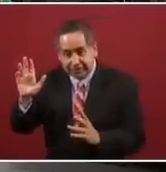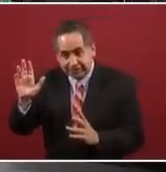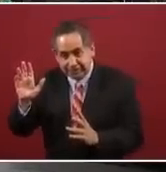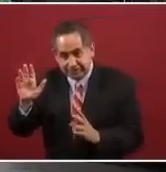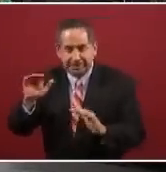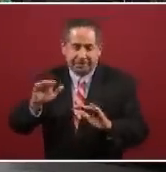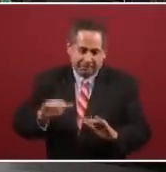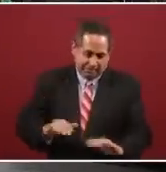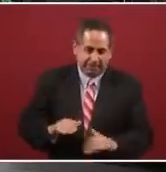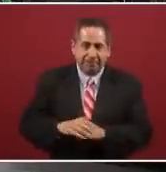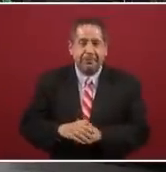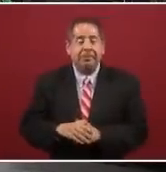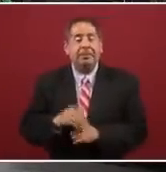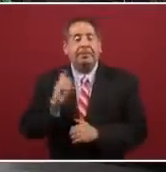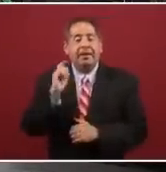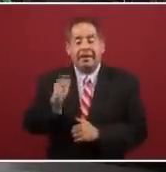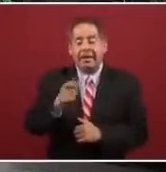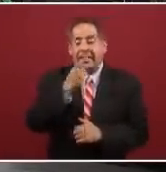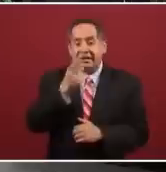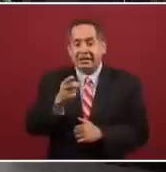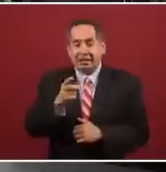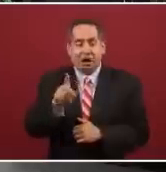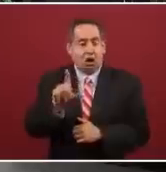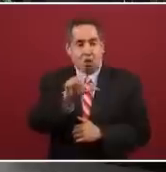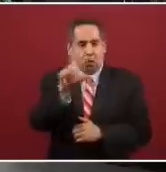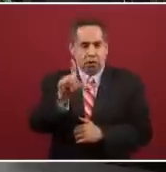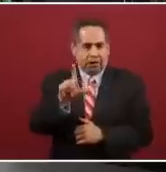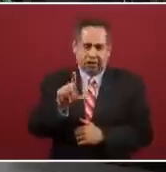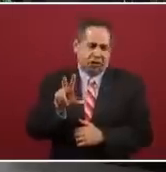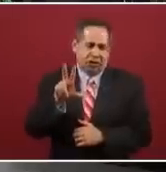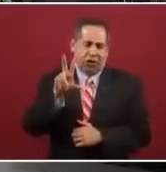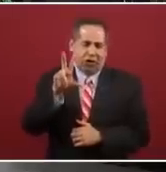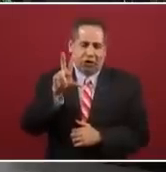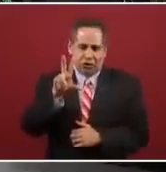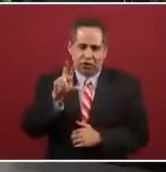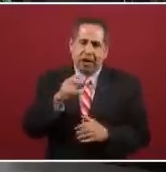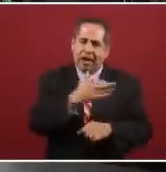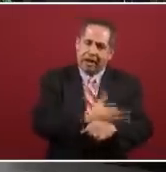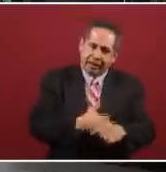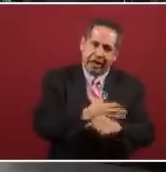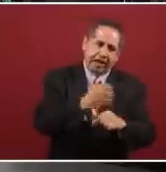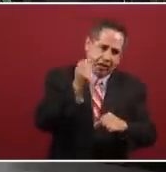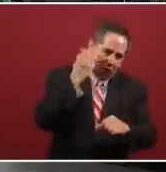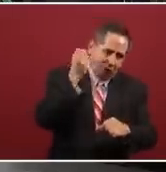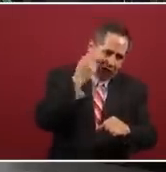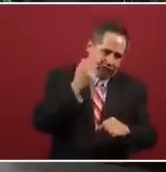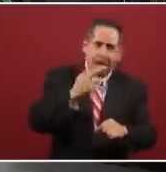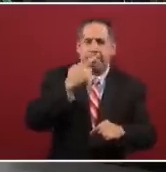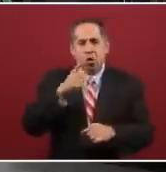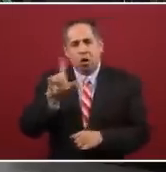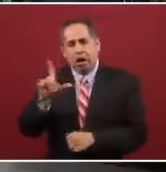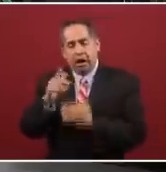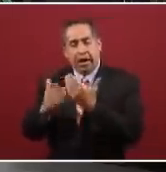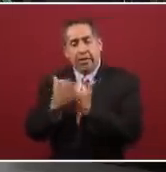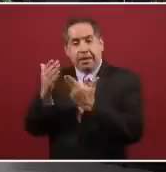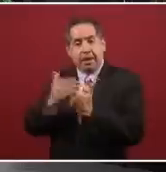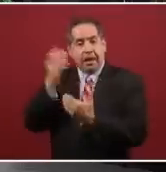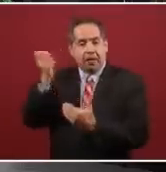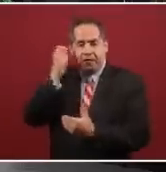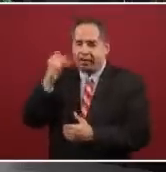Bájenla. Que levanten la mano los que piensen que, como va a haber información en la tarde, el